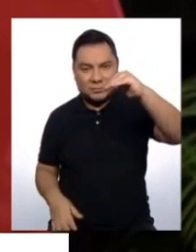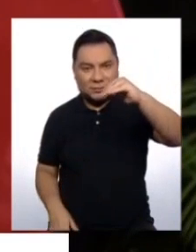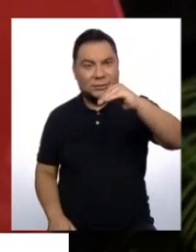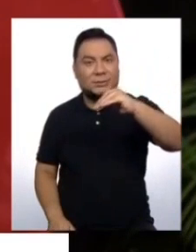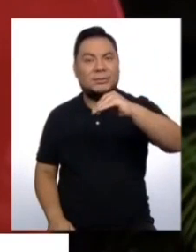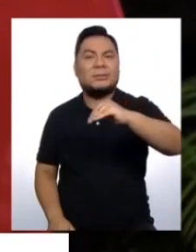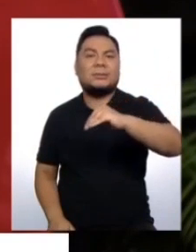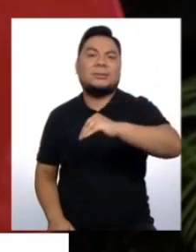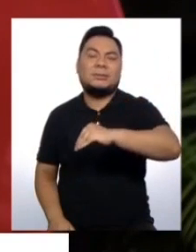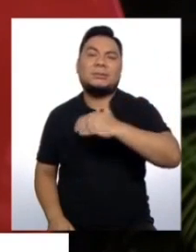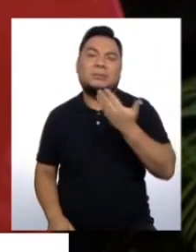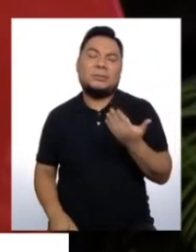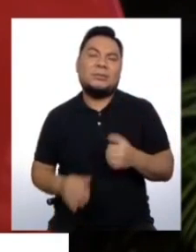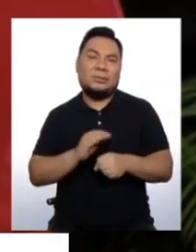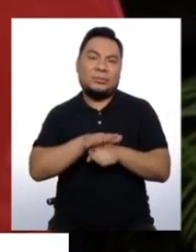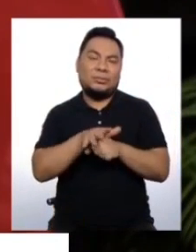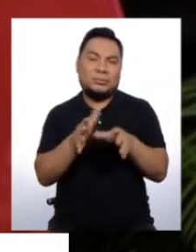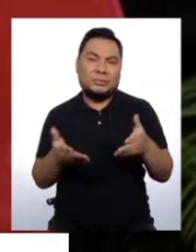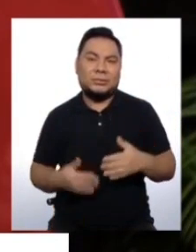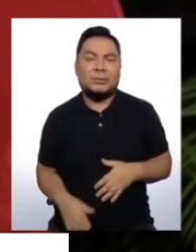disminución, es decir,